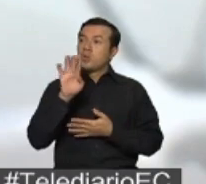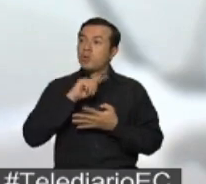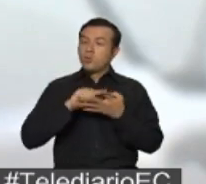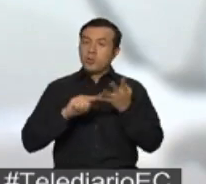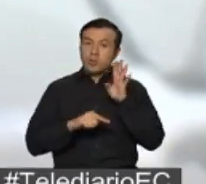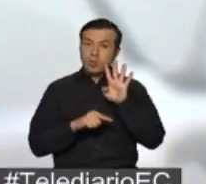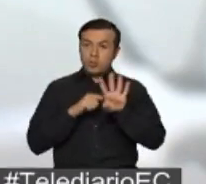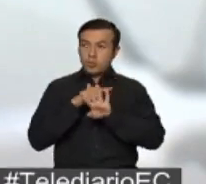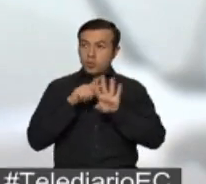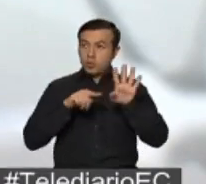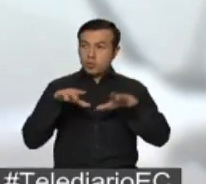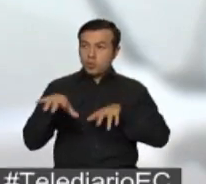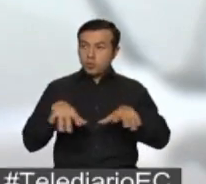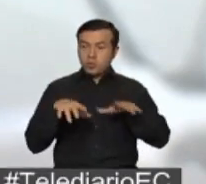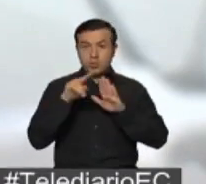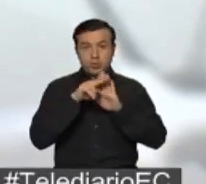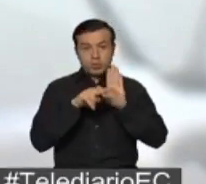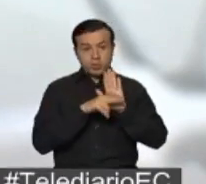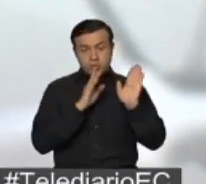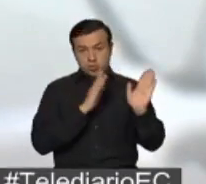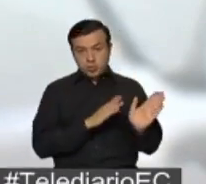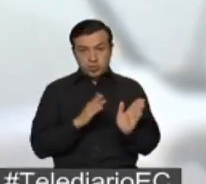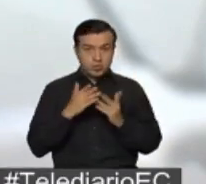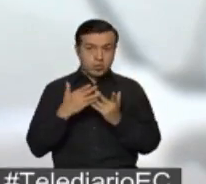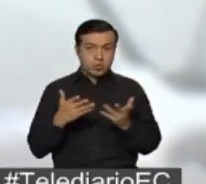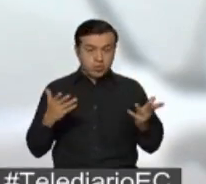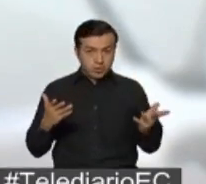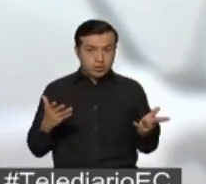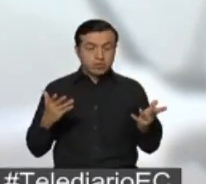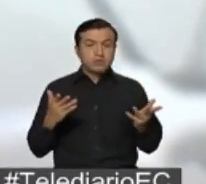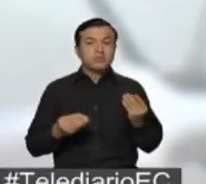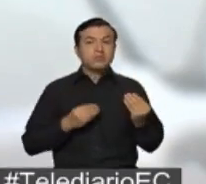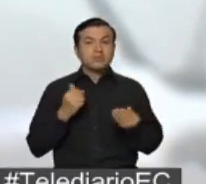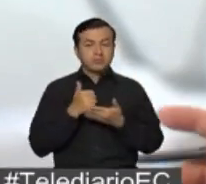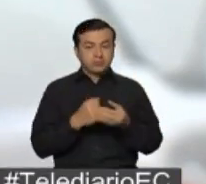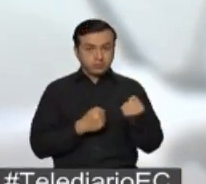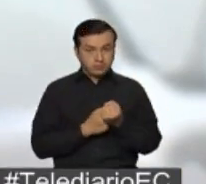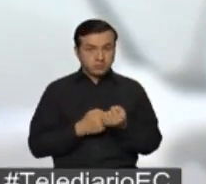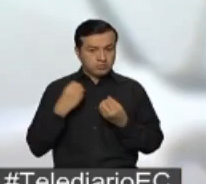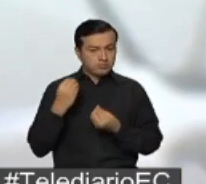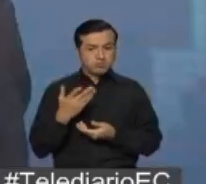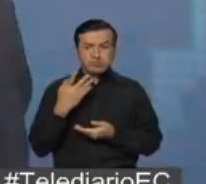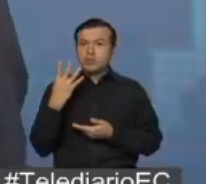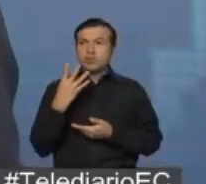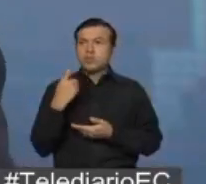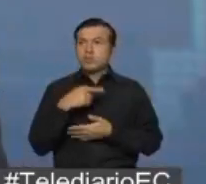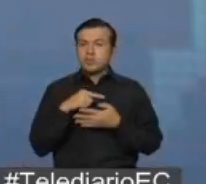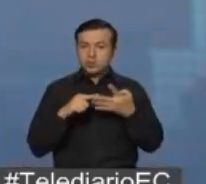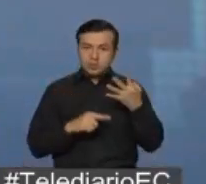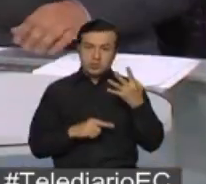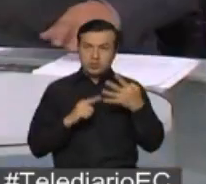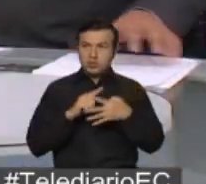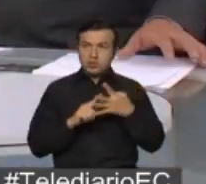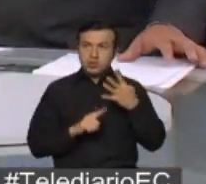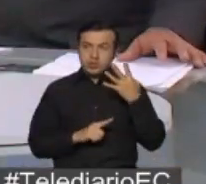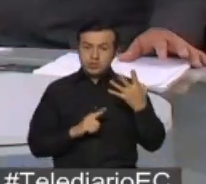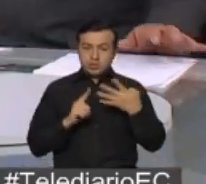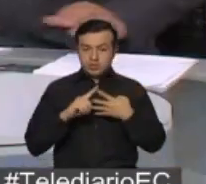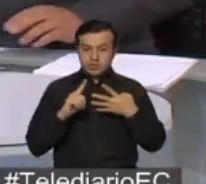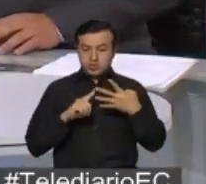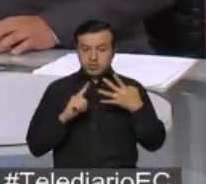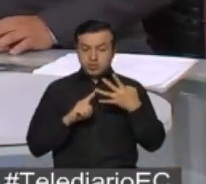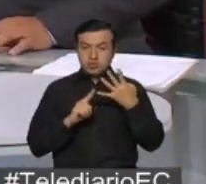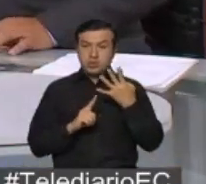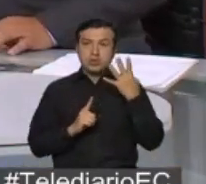acciones cuatro protocolos cuatro productos que van a ayudar en qué consiste la primera el primero el primero es